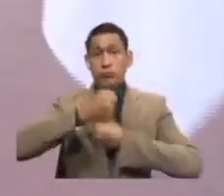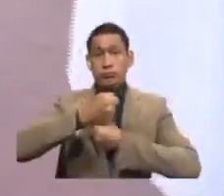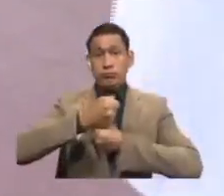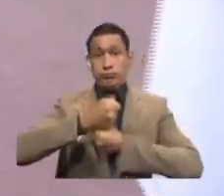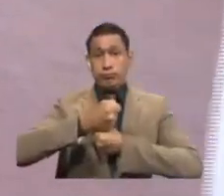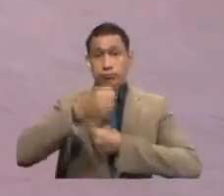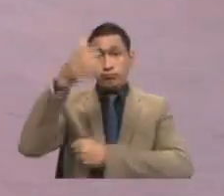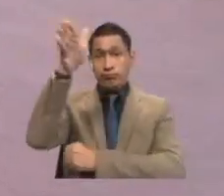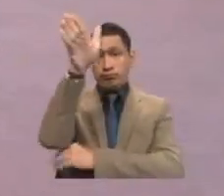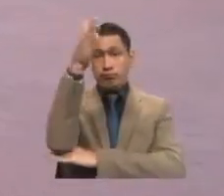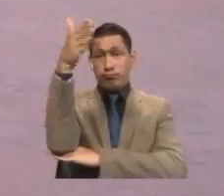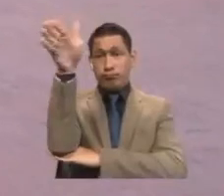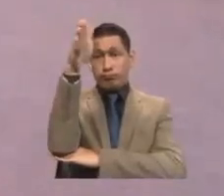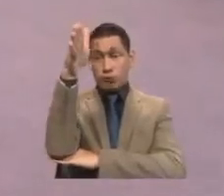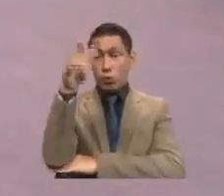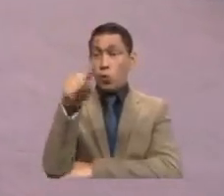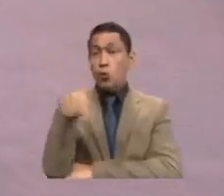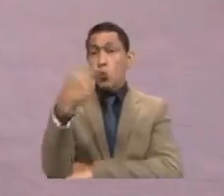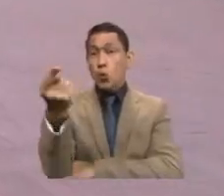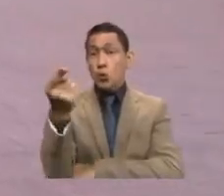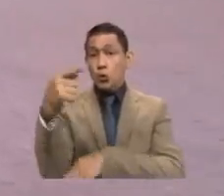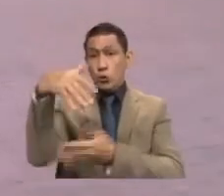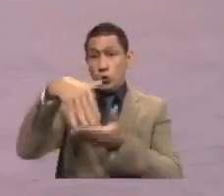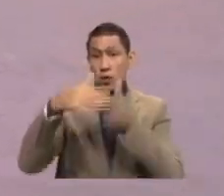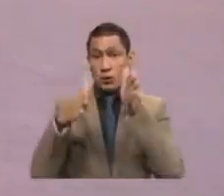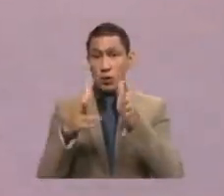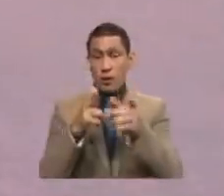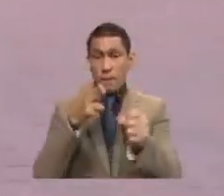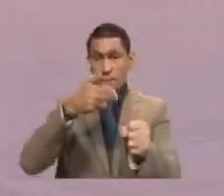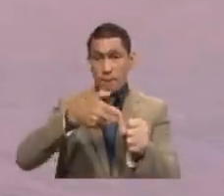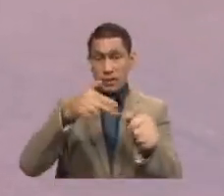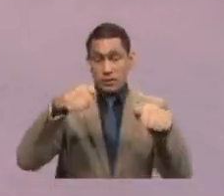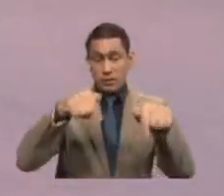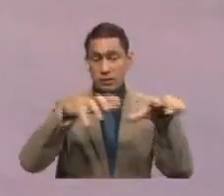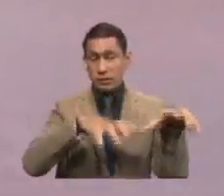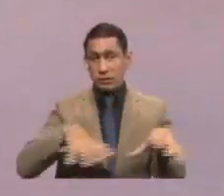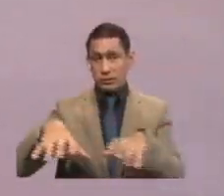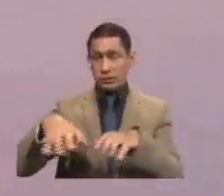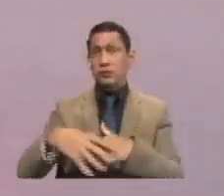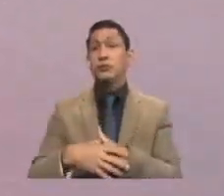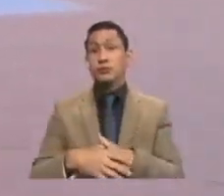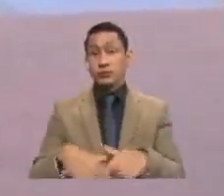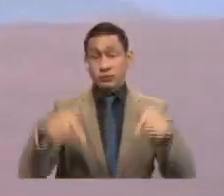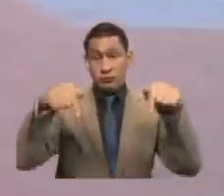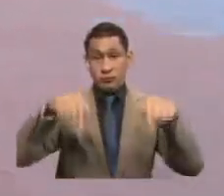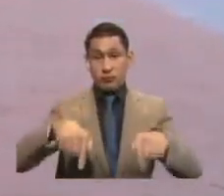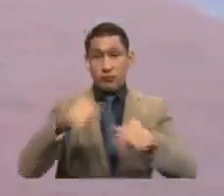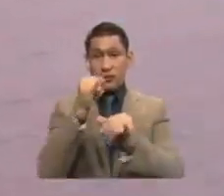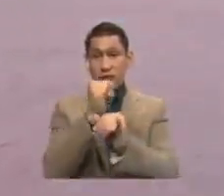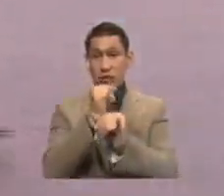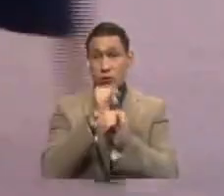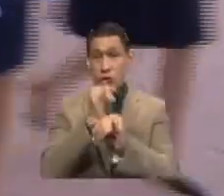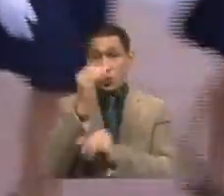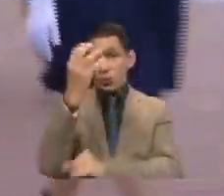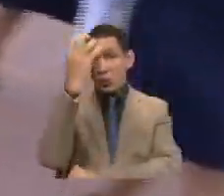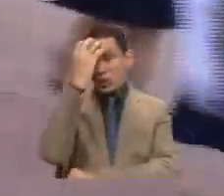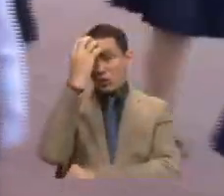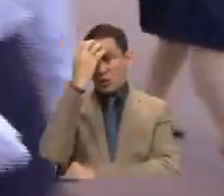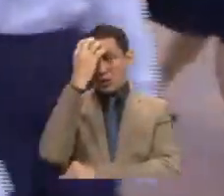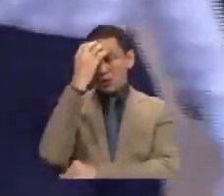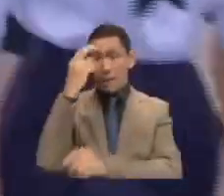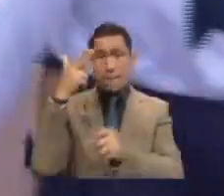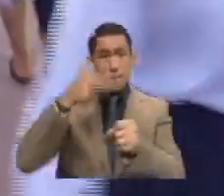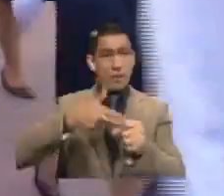abanderados y escoltas del pabellón nacional. Acá en esta unidad educativa serán